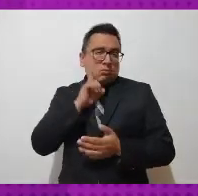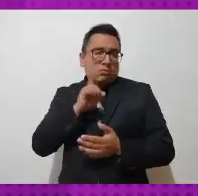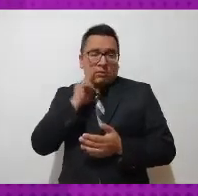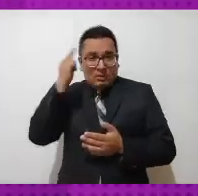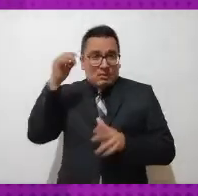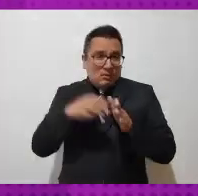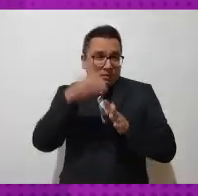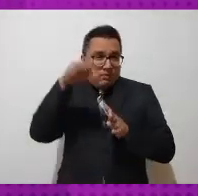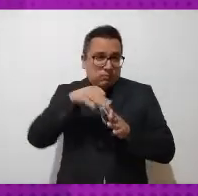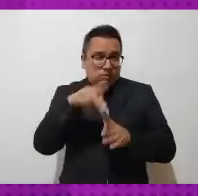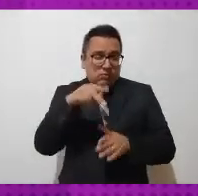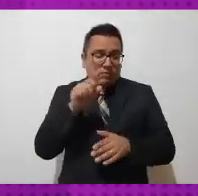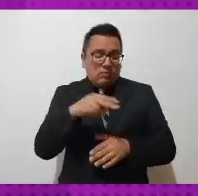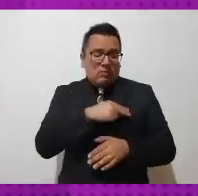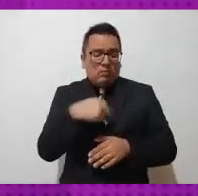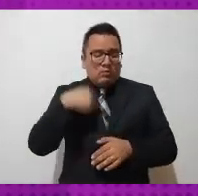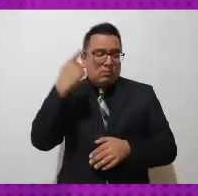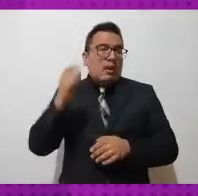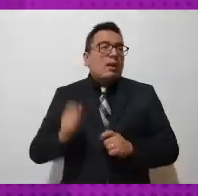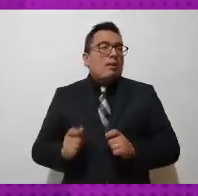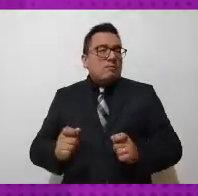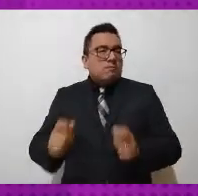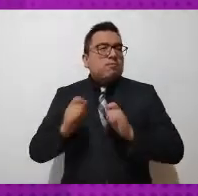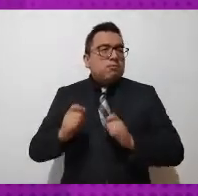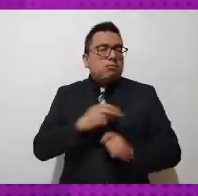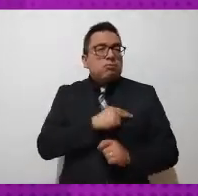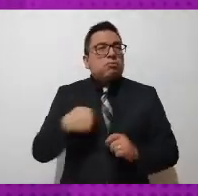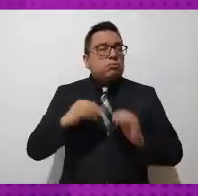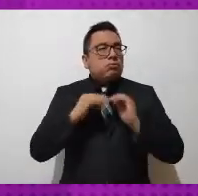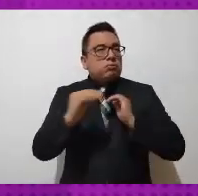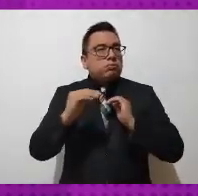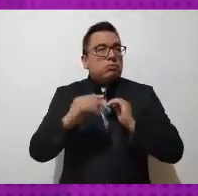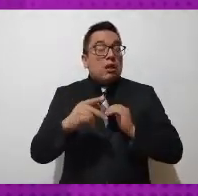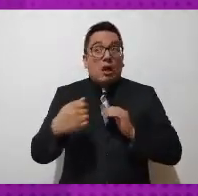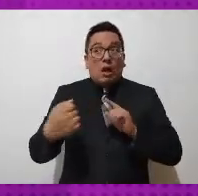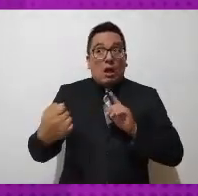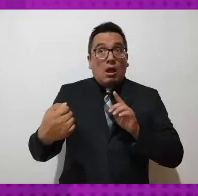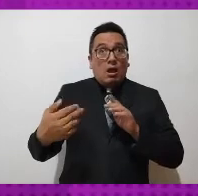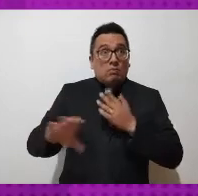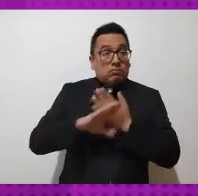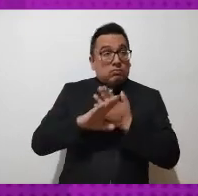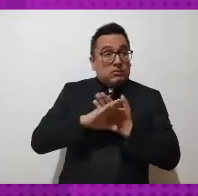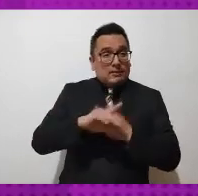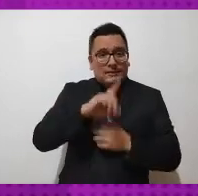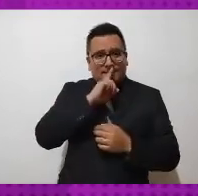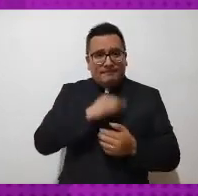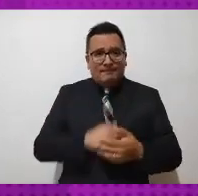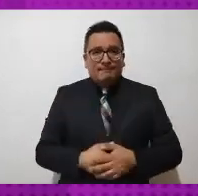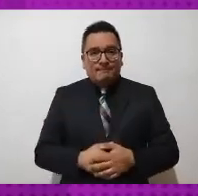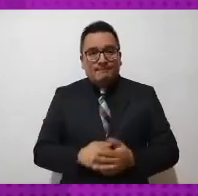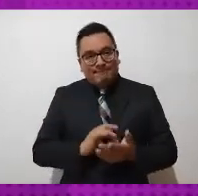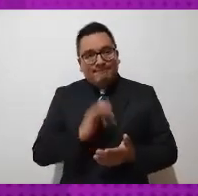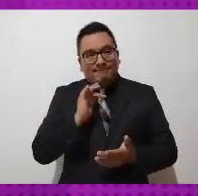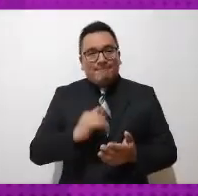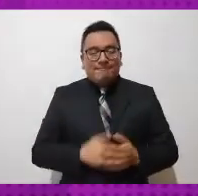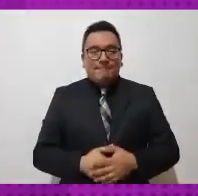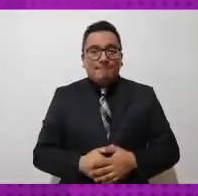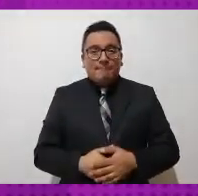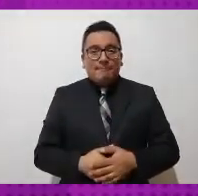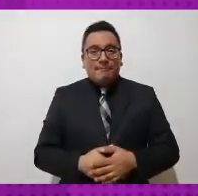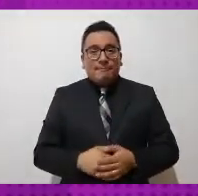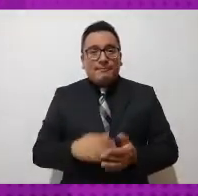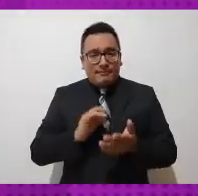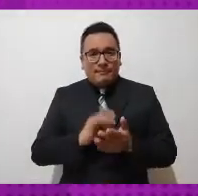pero además de ejercer el cargo con igualdad y sin violencia. Es cuanto. Muchas gracias.